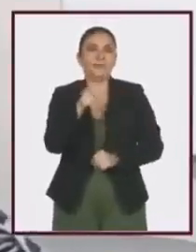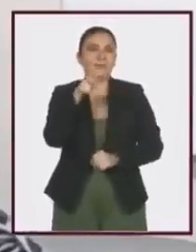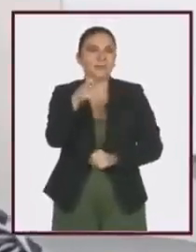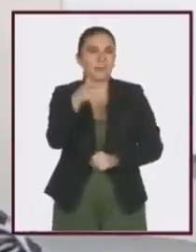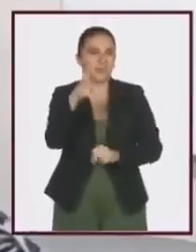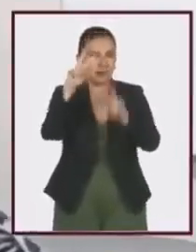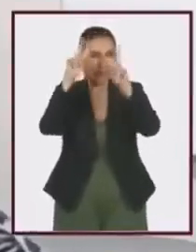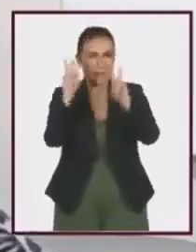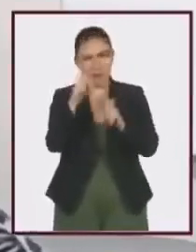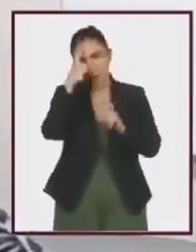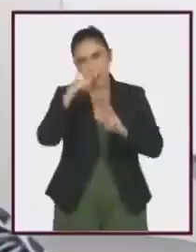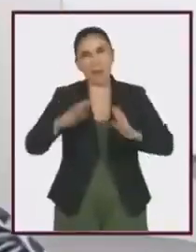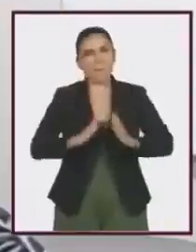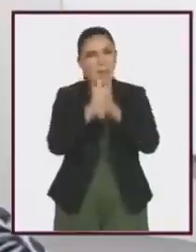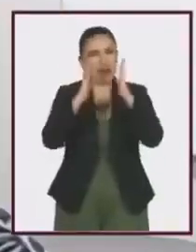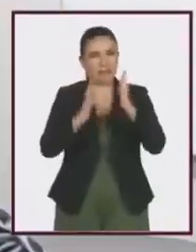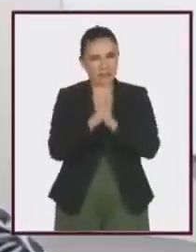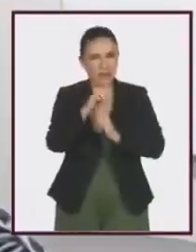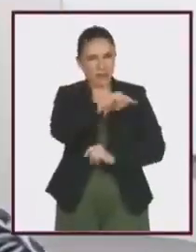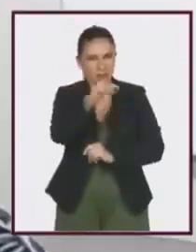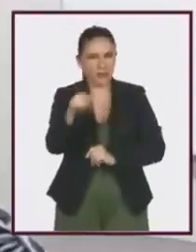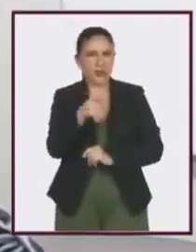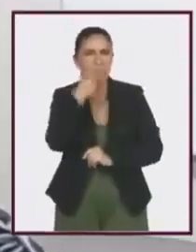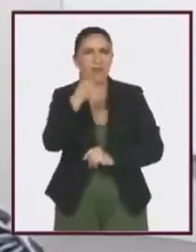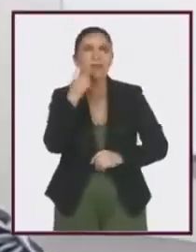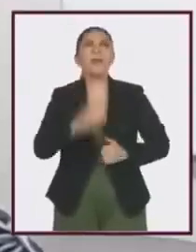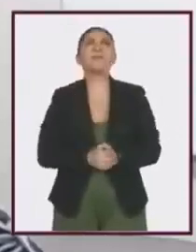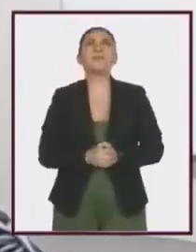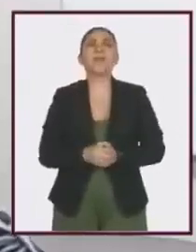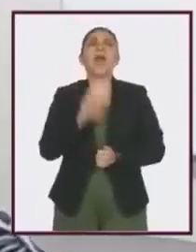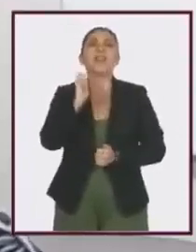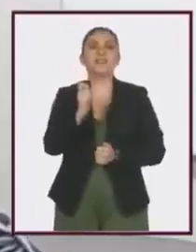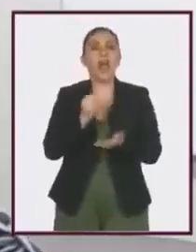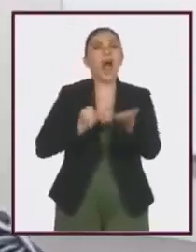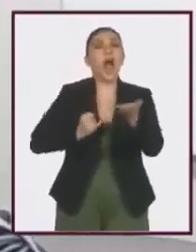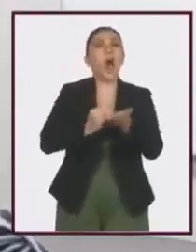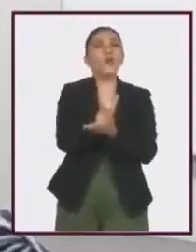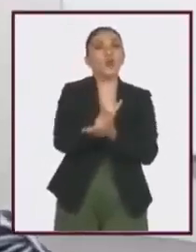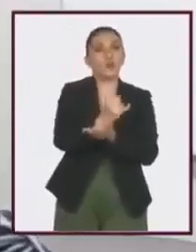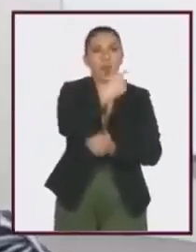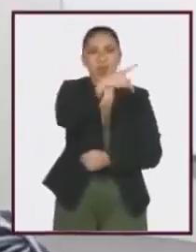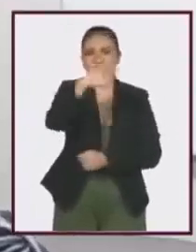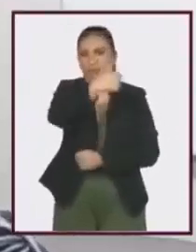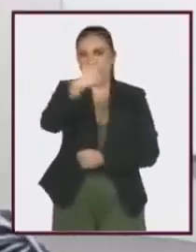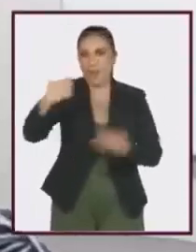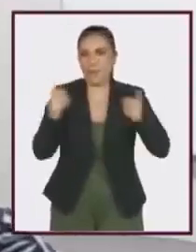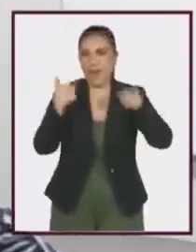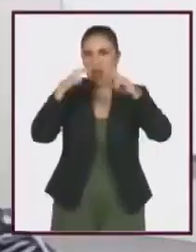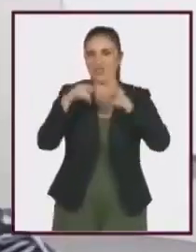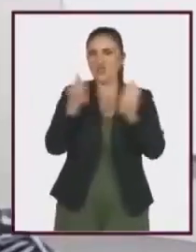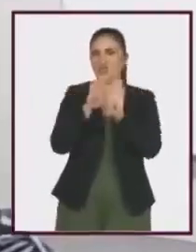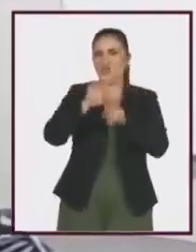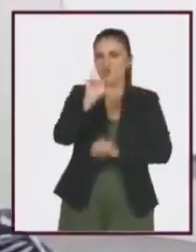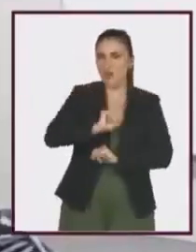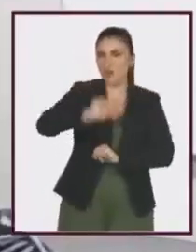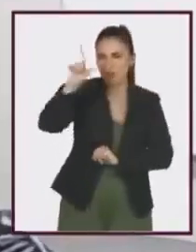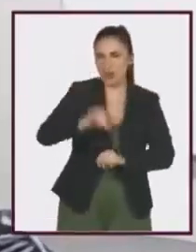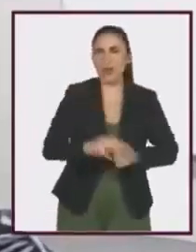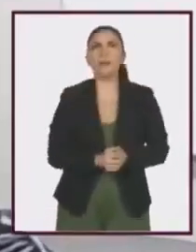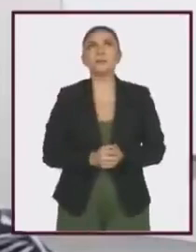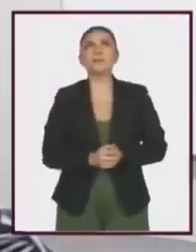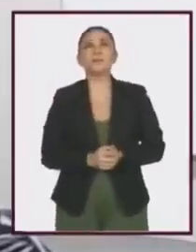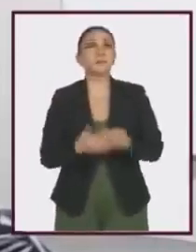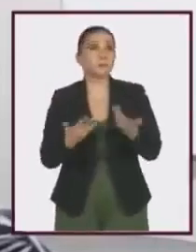últimas dos participaciones, en donde hablan de la autonomía profesional del docente. Yo creo que